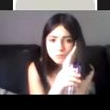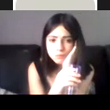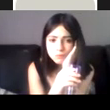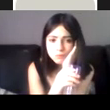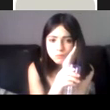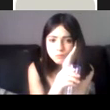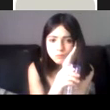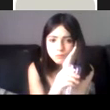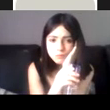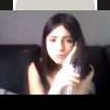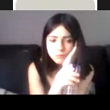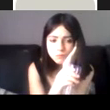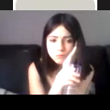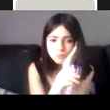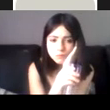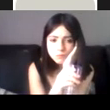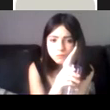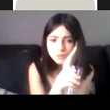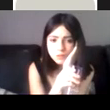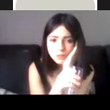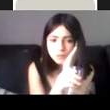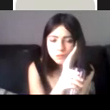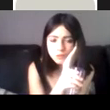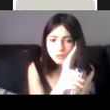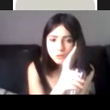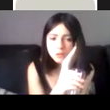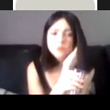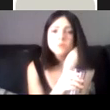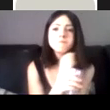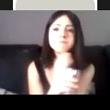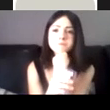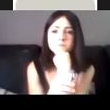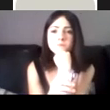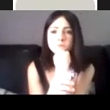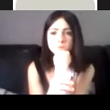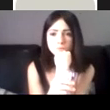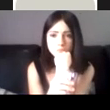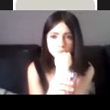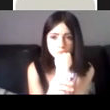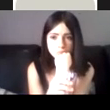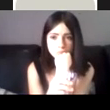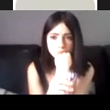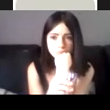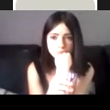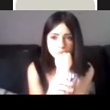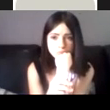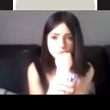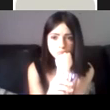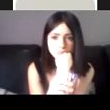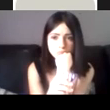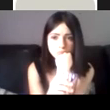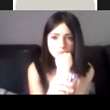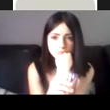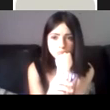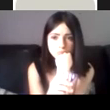registrarse para obtener, ¿cierto?, y leer ese periódico, ¿ya?, pero hay que también pagar alrededor de